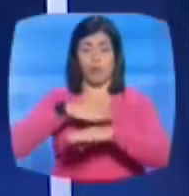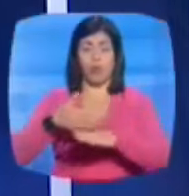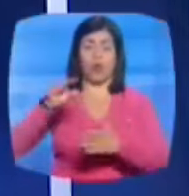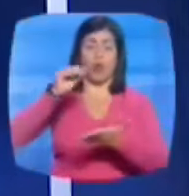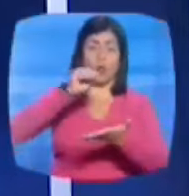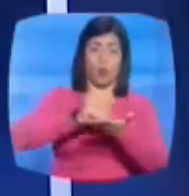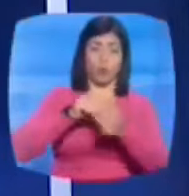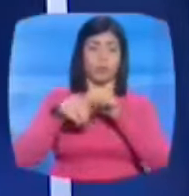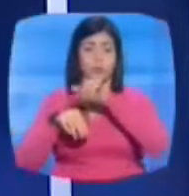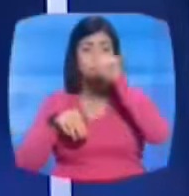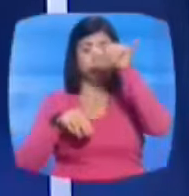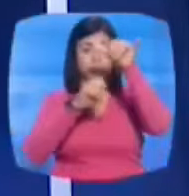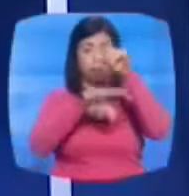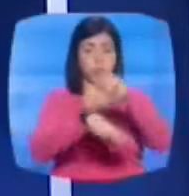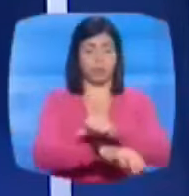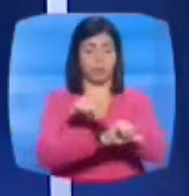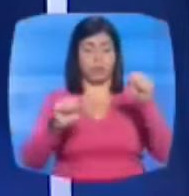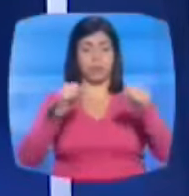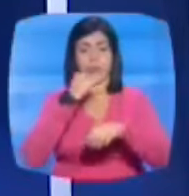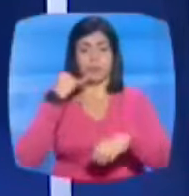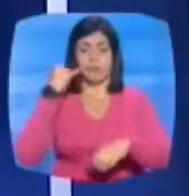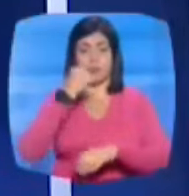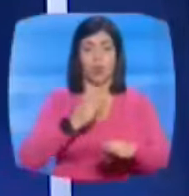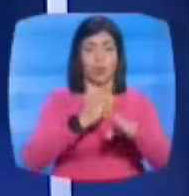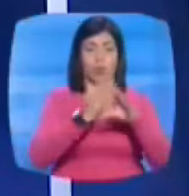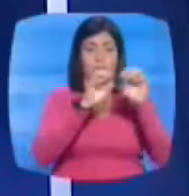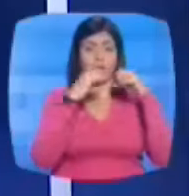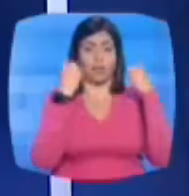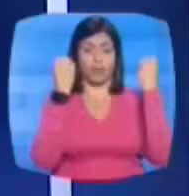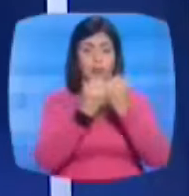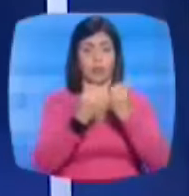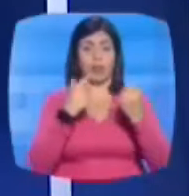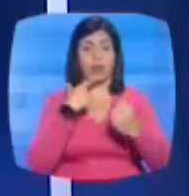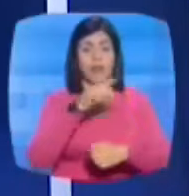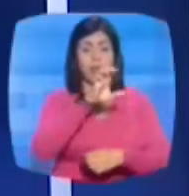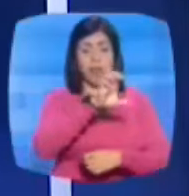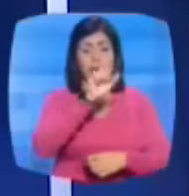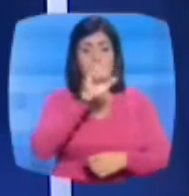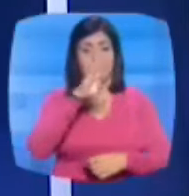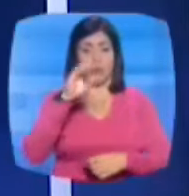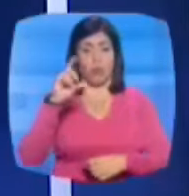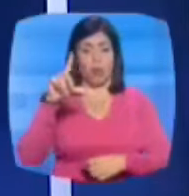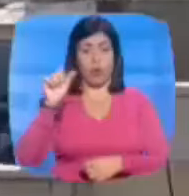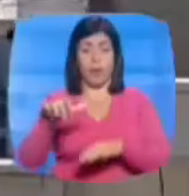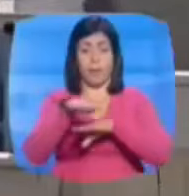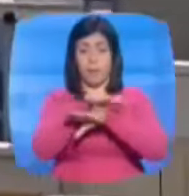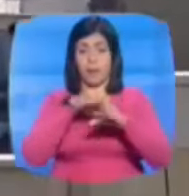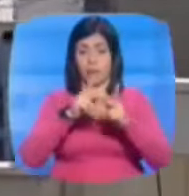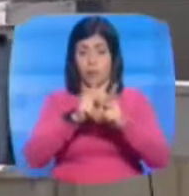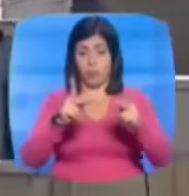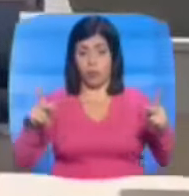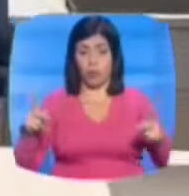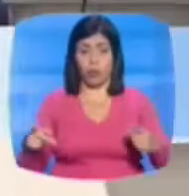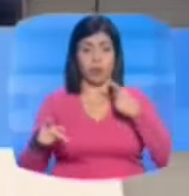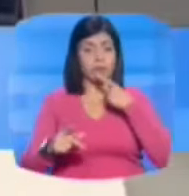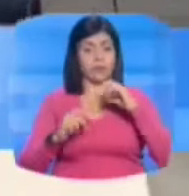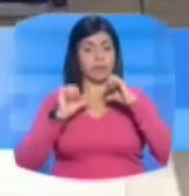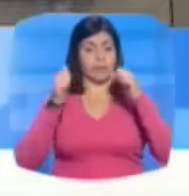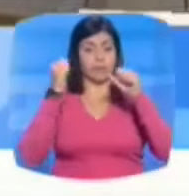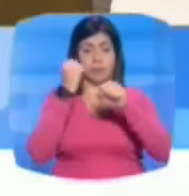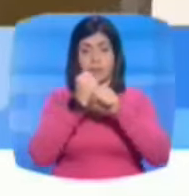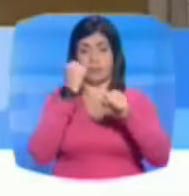nuevo bombardeo ejecutado por Israel contra la oficina de medios del Hezbollah. El Ministerio de Salud Pública detalló que iniciaron